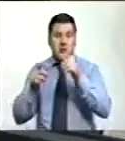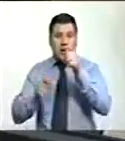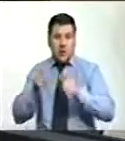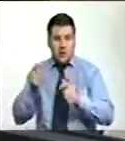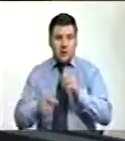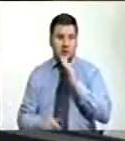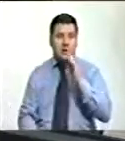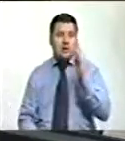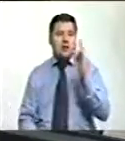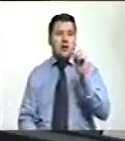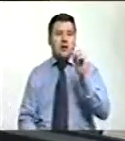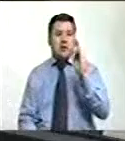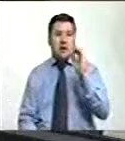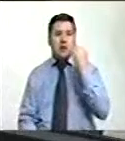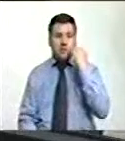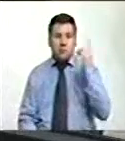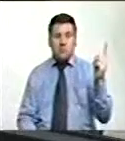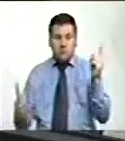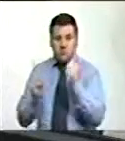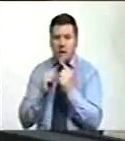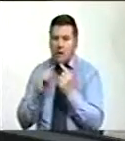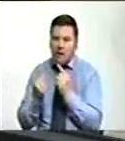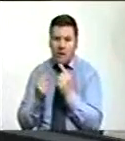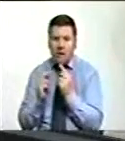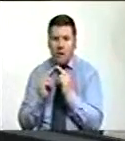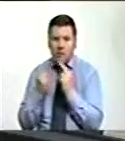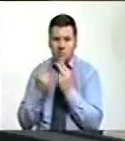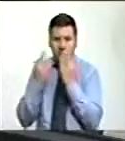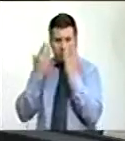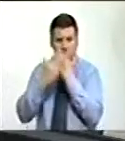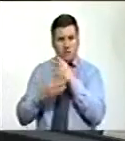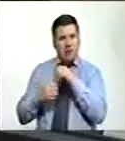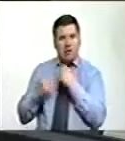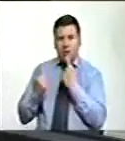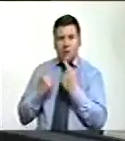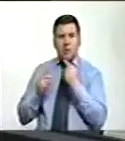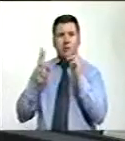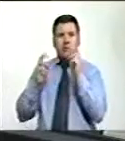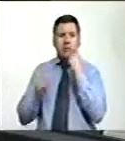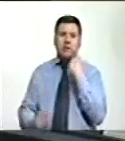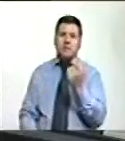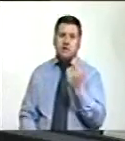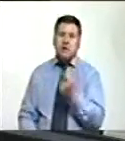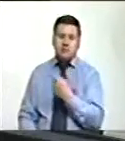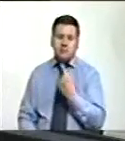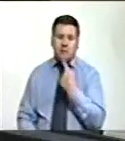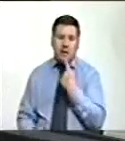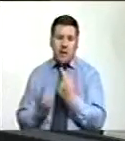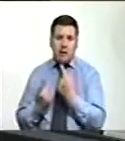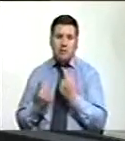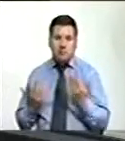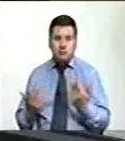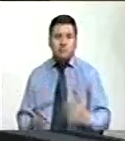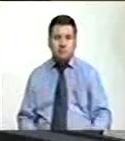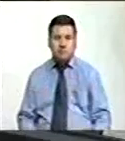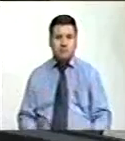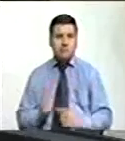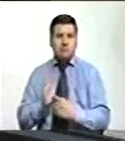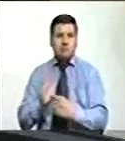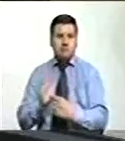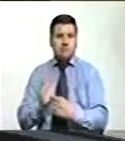Cabello. Tuvimos una sesión reservada donde la señora canciller expuso temas delicados que podría eventualmente presentar acá en una sesión